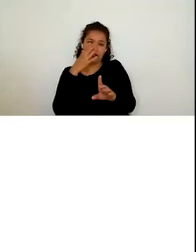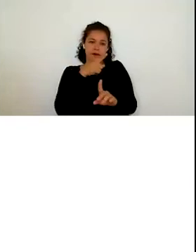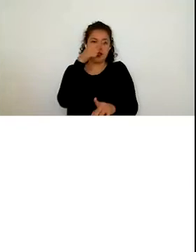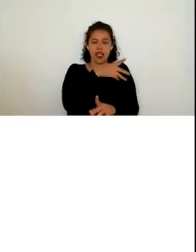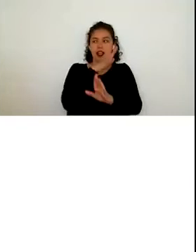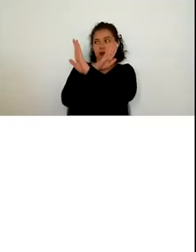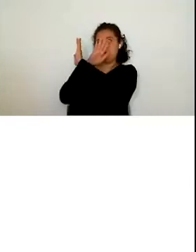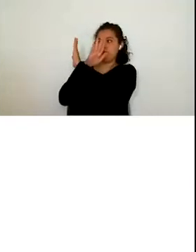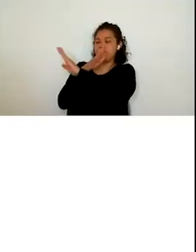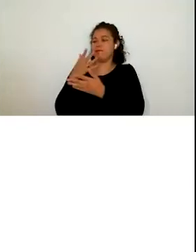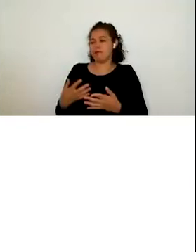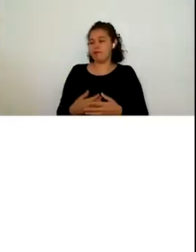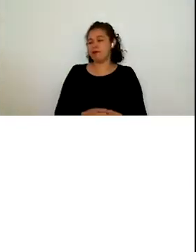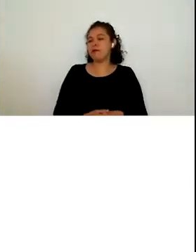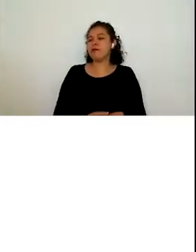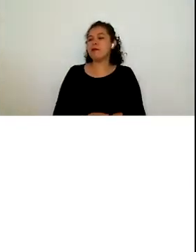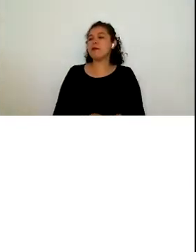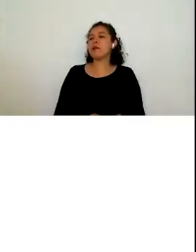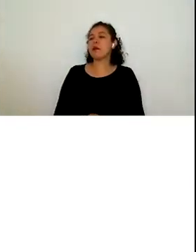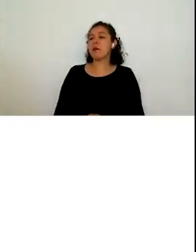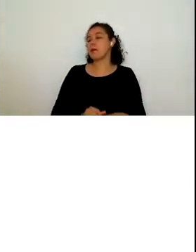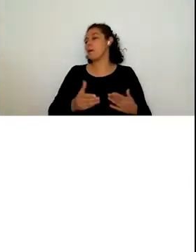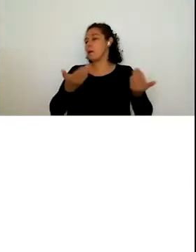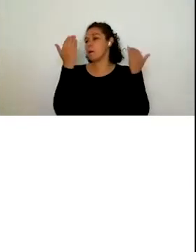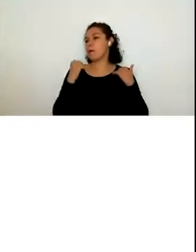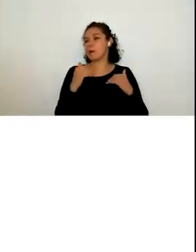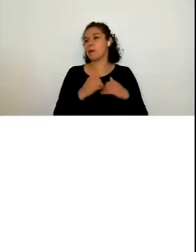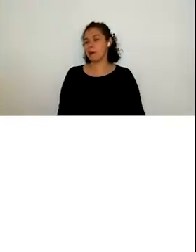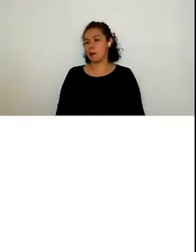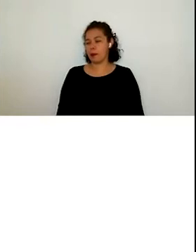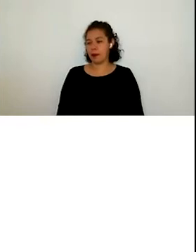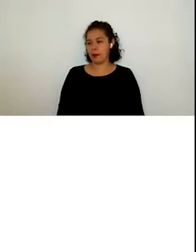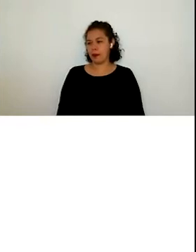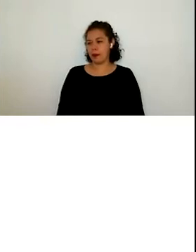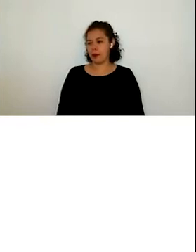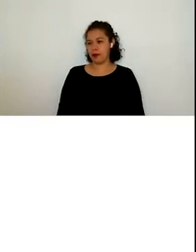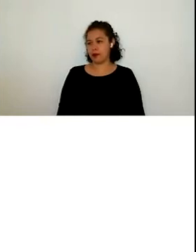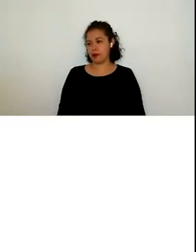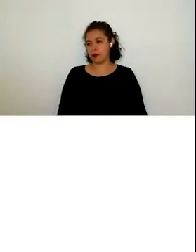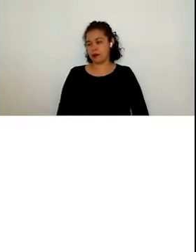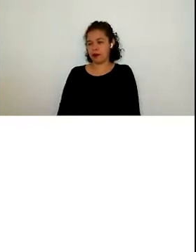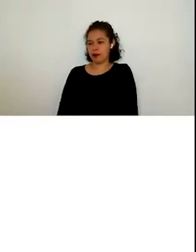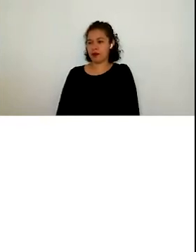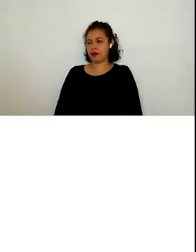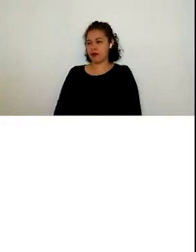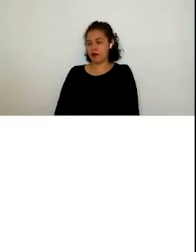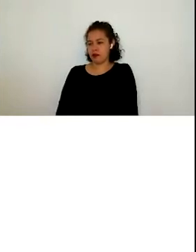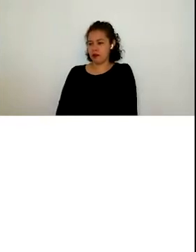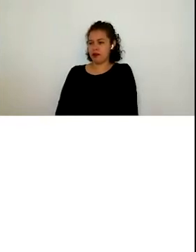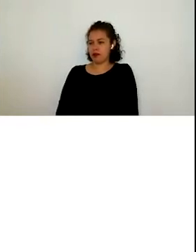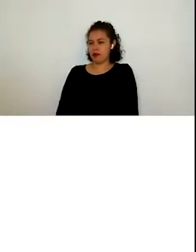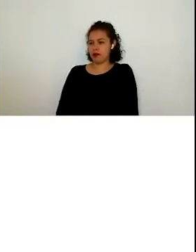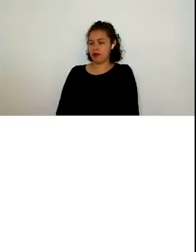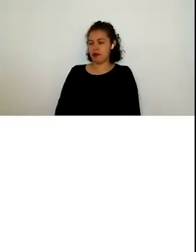obviamente también otra de las causales es que si llega a utilizar los recursos que son de